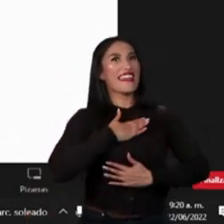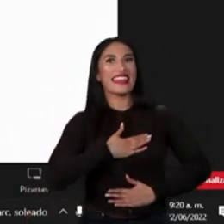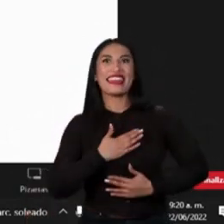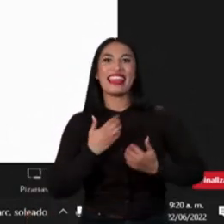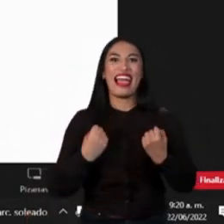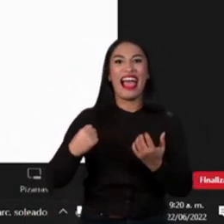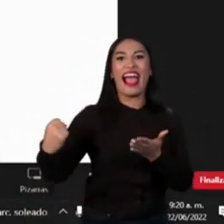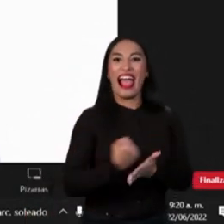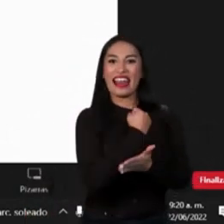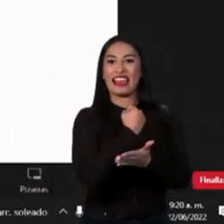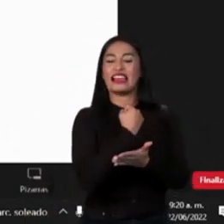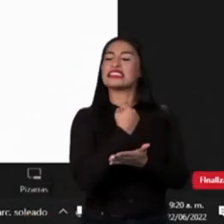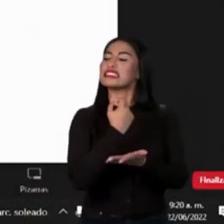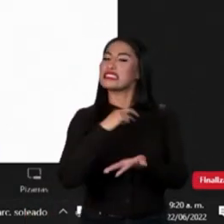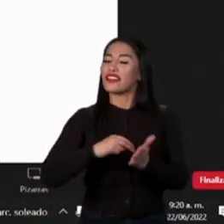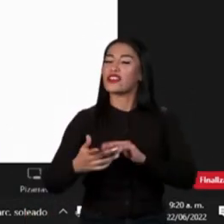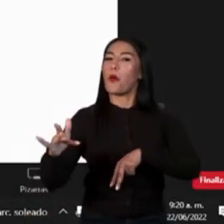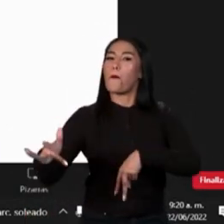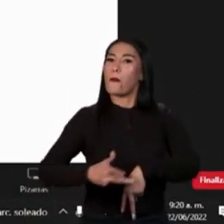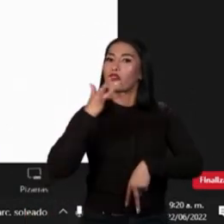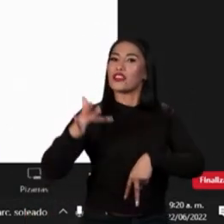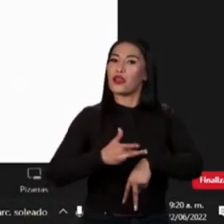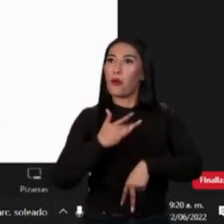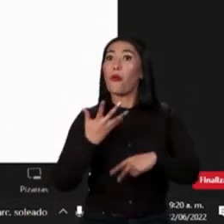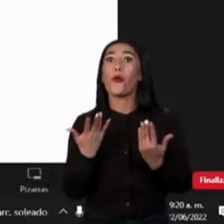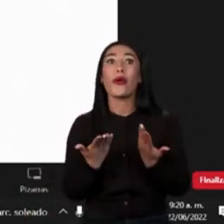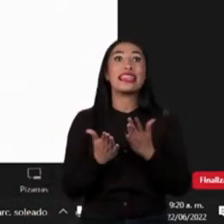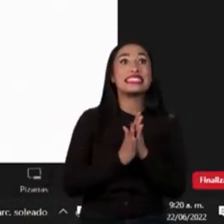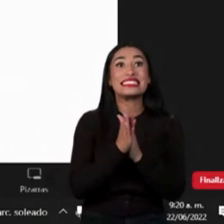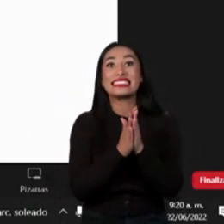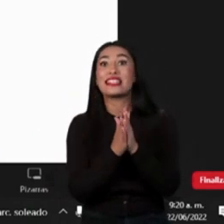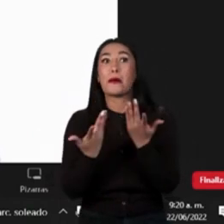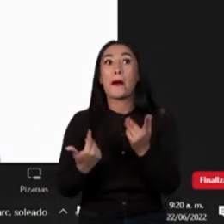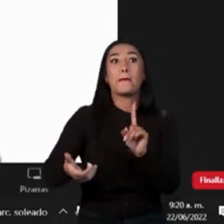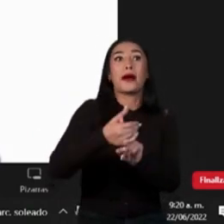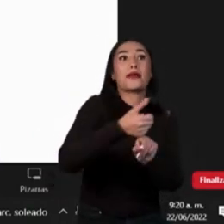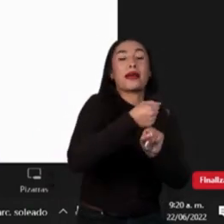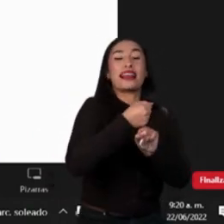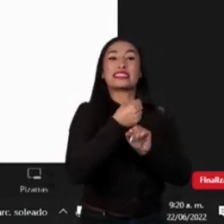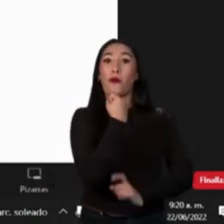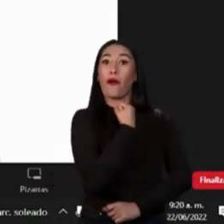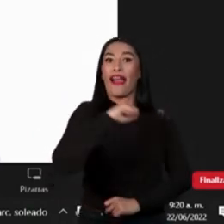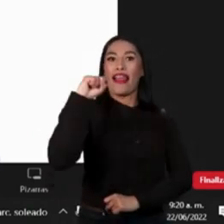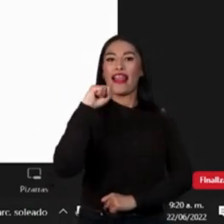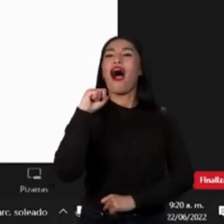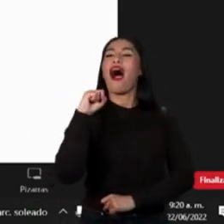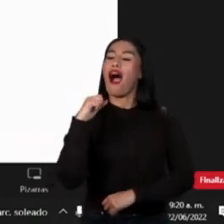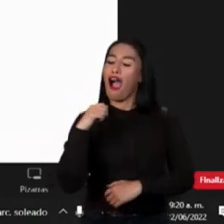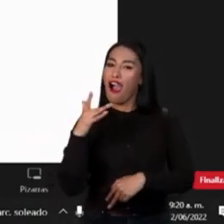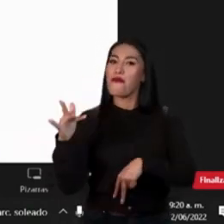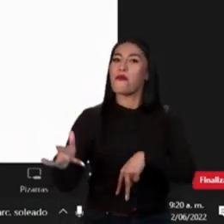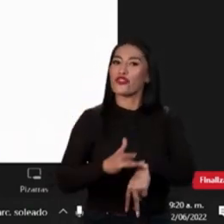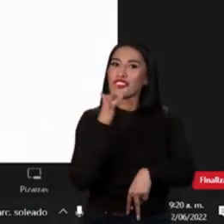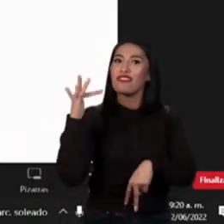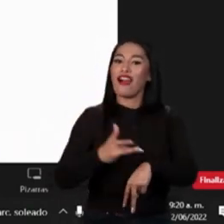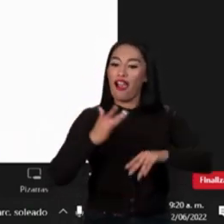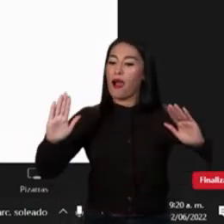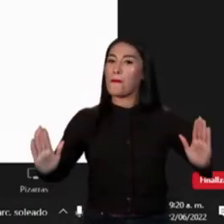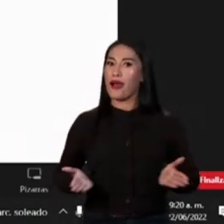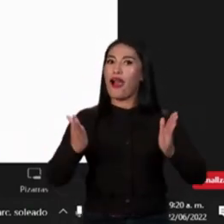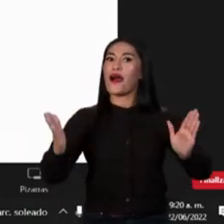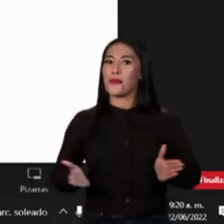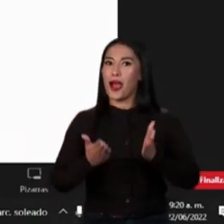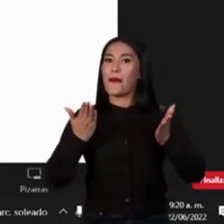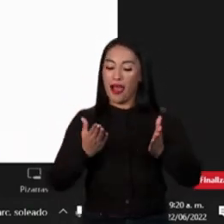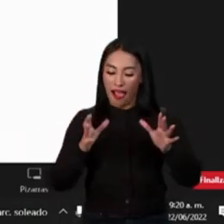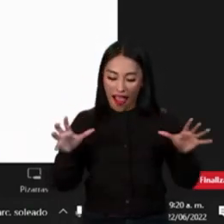esta innovación es relativamente fácil y va a ser algo que va a mantener el entusiasmo y elevar la moral del